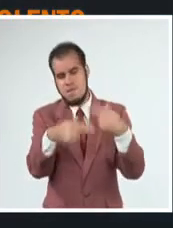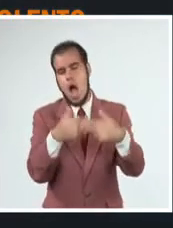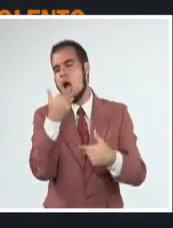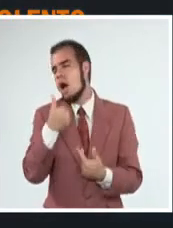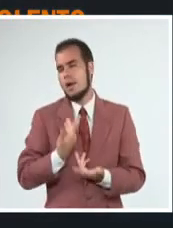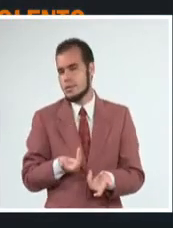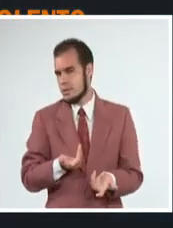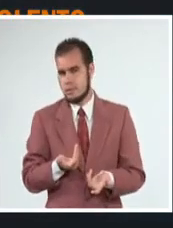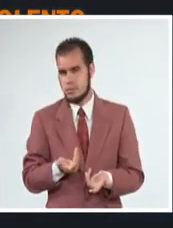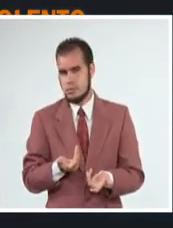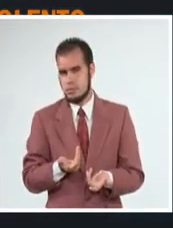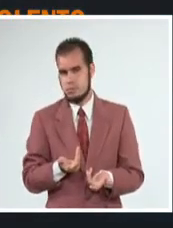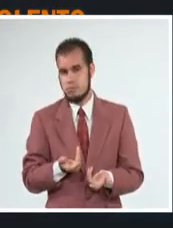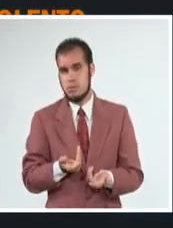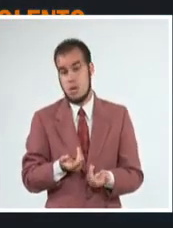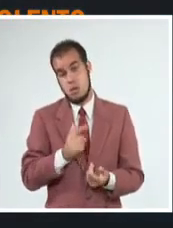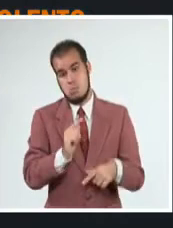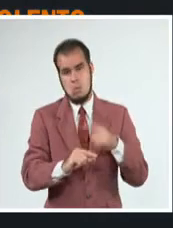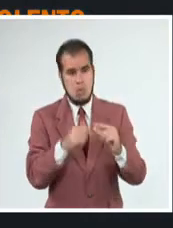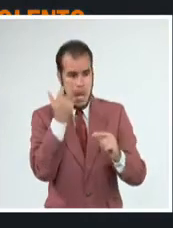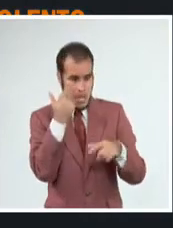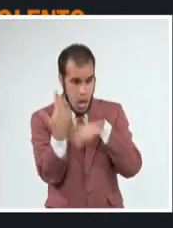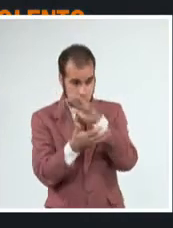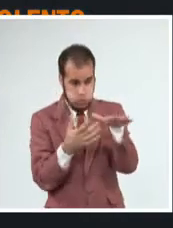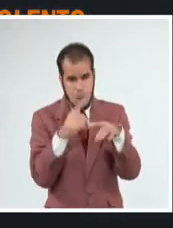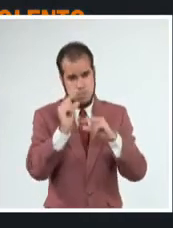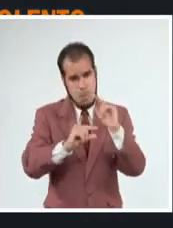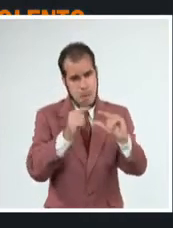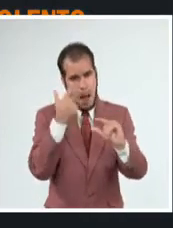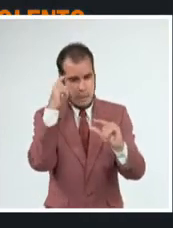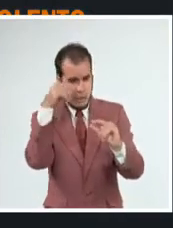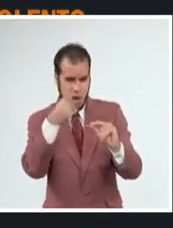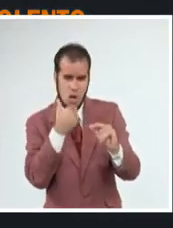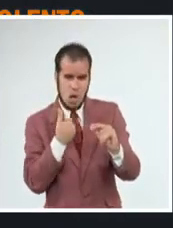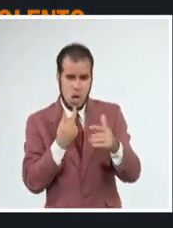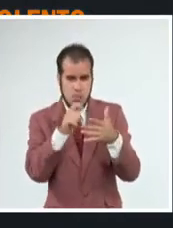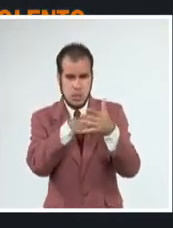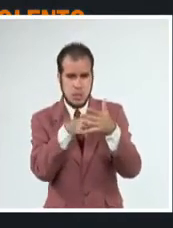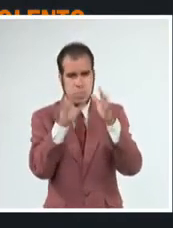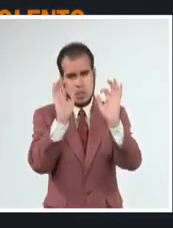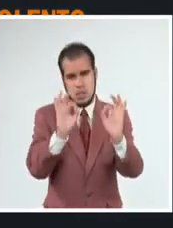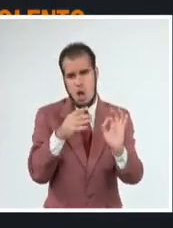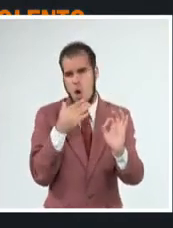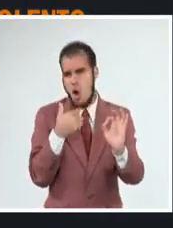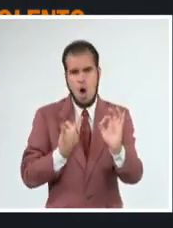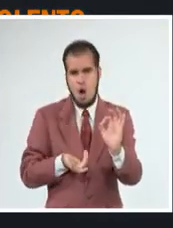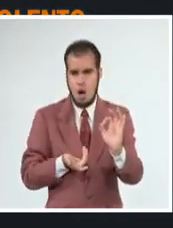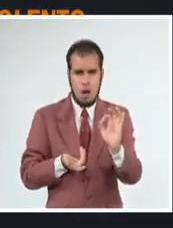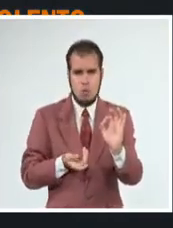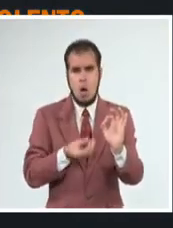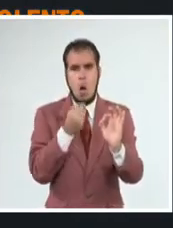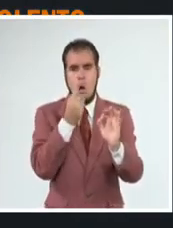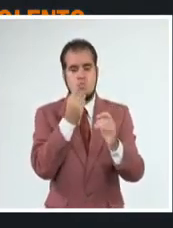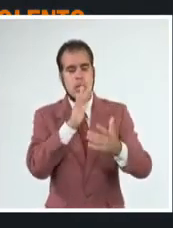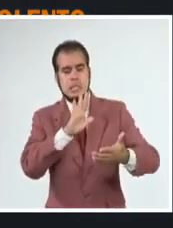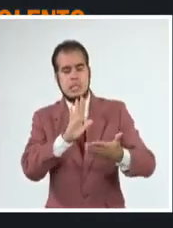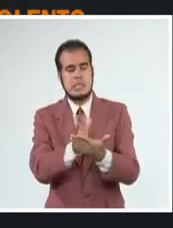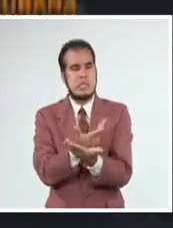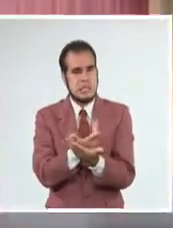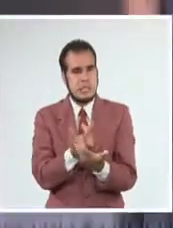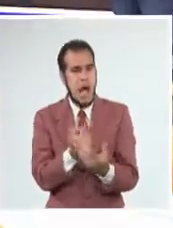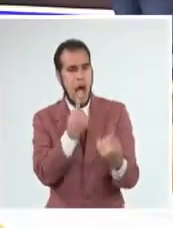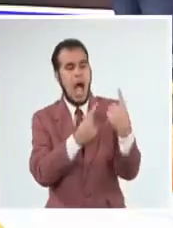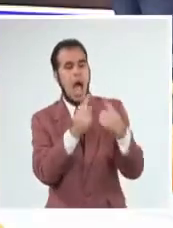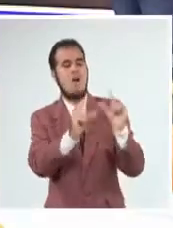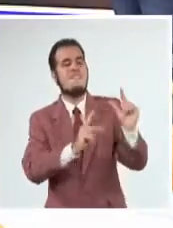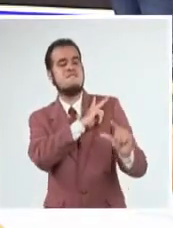que se llama sobre la marcha, iremos conociendo cuál es la oportunidad y el método para eliminar a fulano o